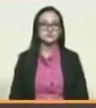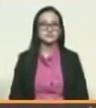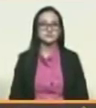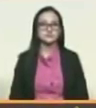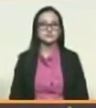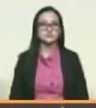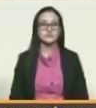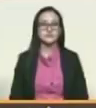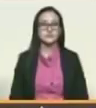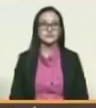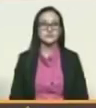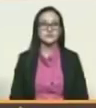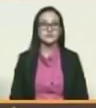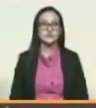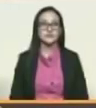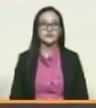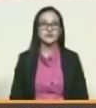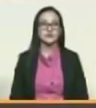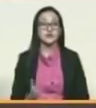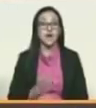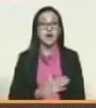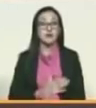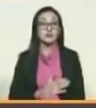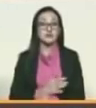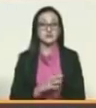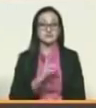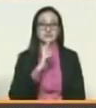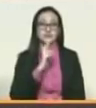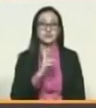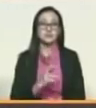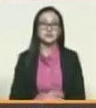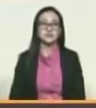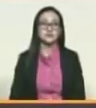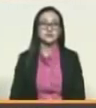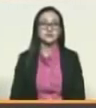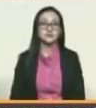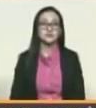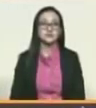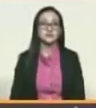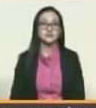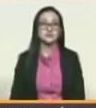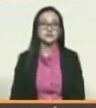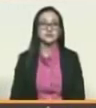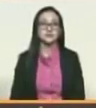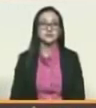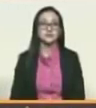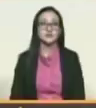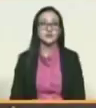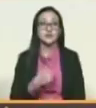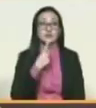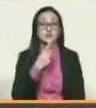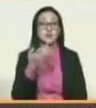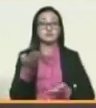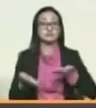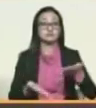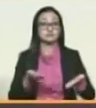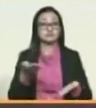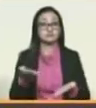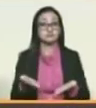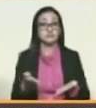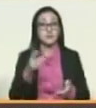Globovisión. Un detalle antes de responder a la próxima pregunta. Lo que le decimos a los candidatos es que